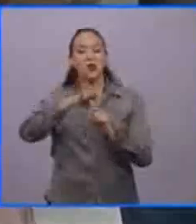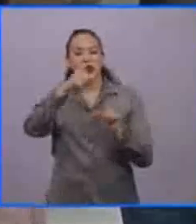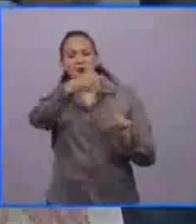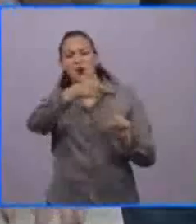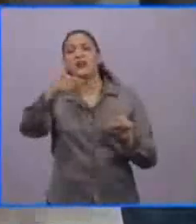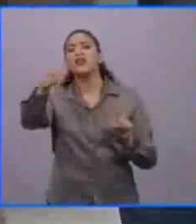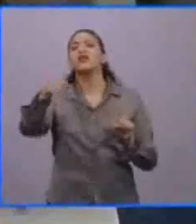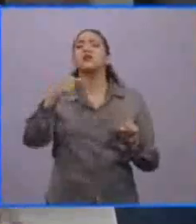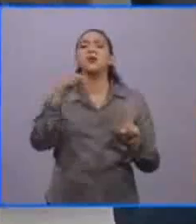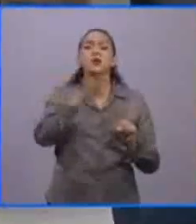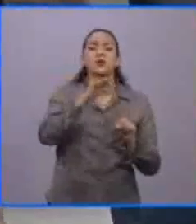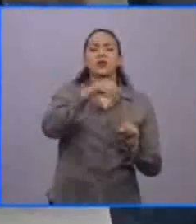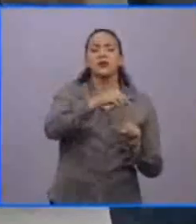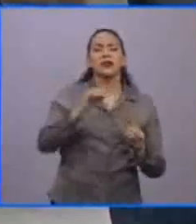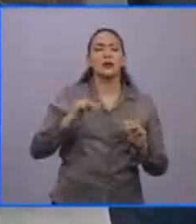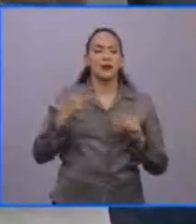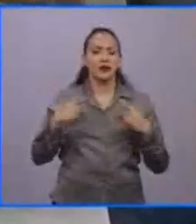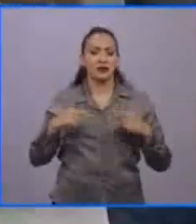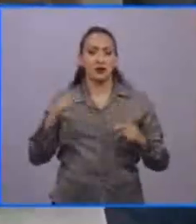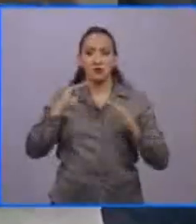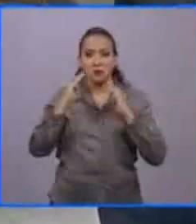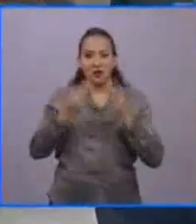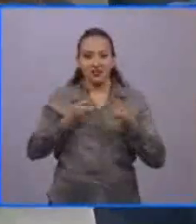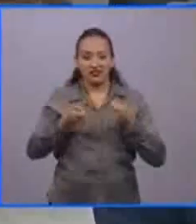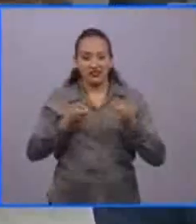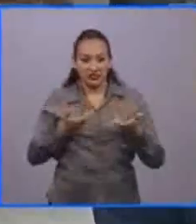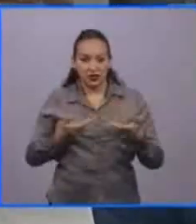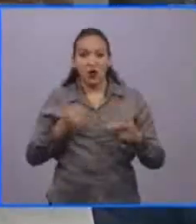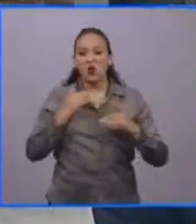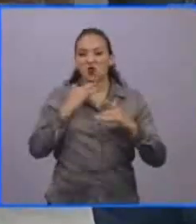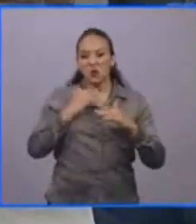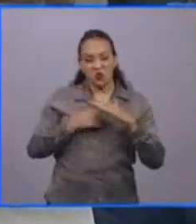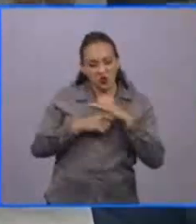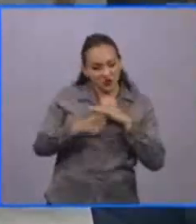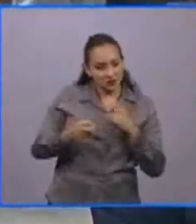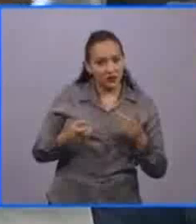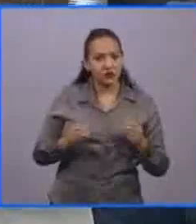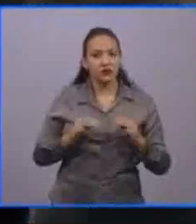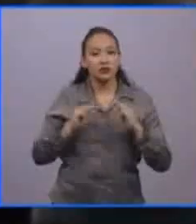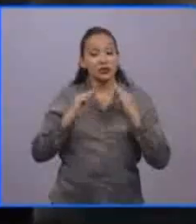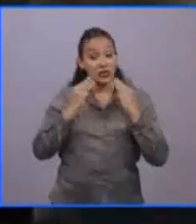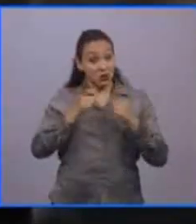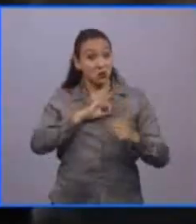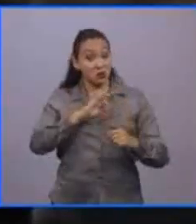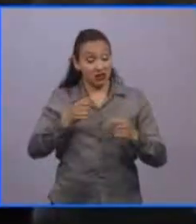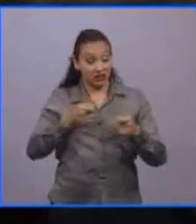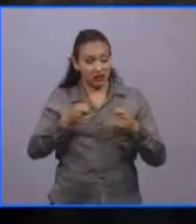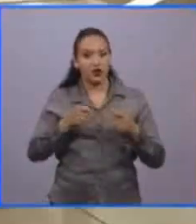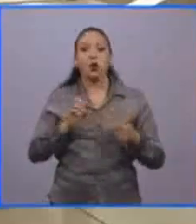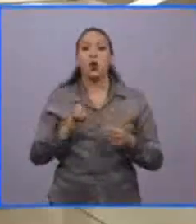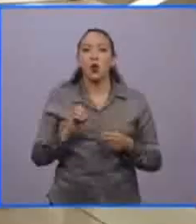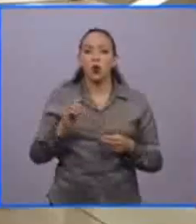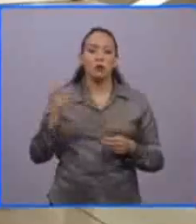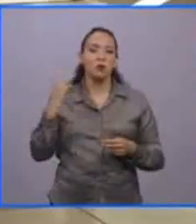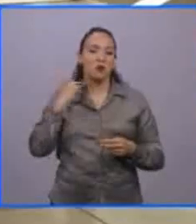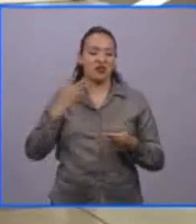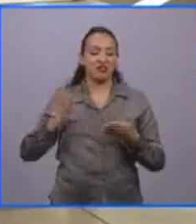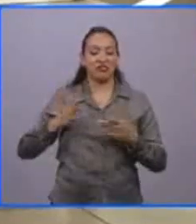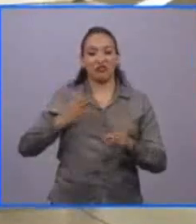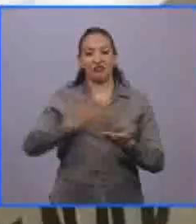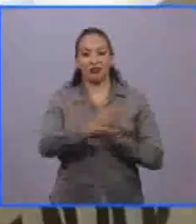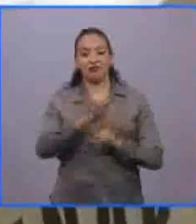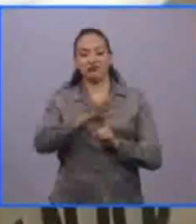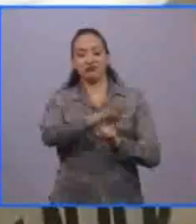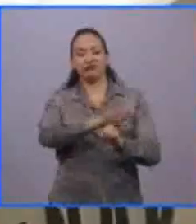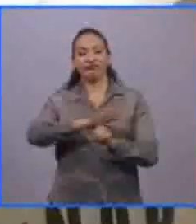en marcha. Se aumentan las acusaciones de corrupción, posible intromisión del crimen organizado, tráfico de influencias y falta